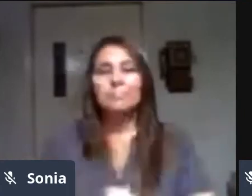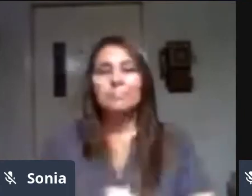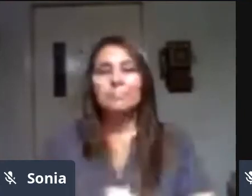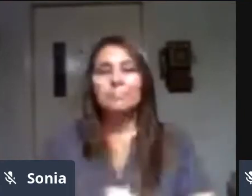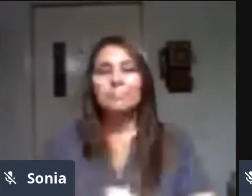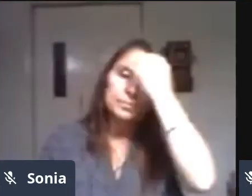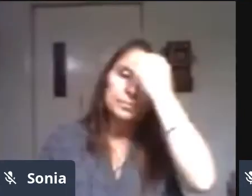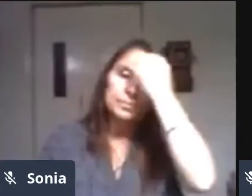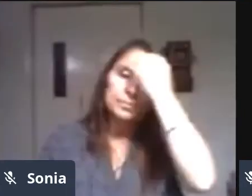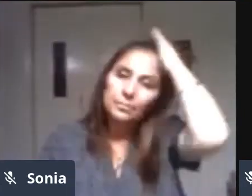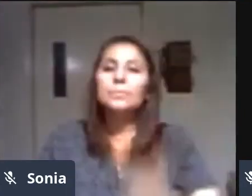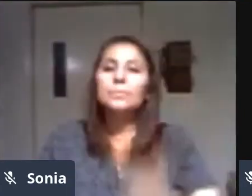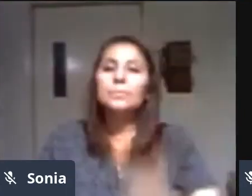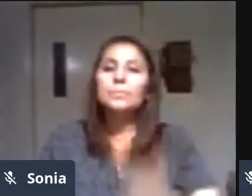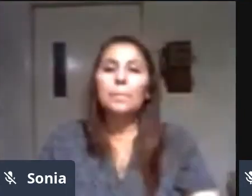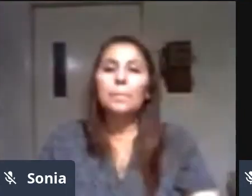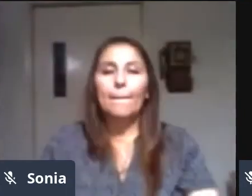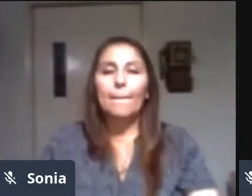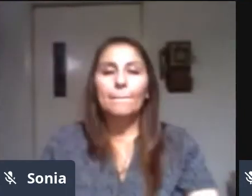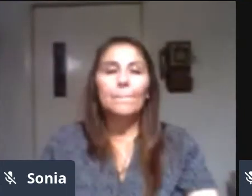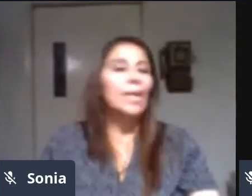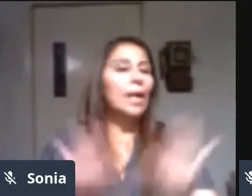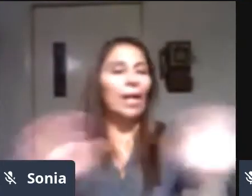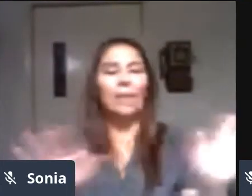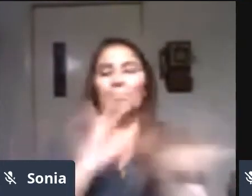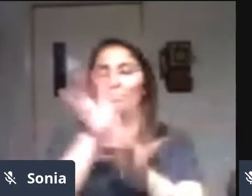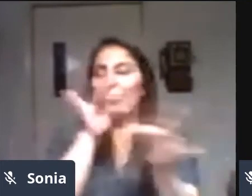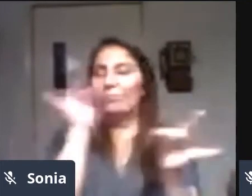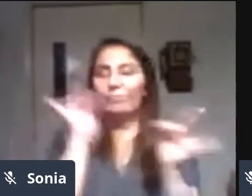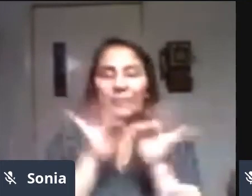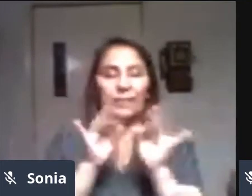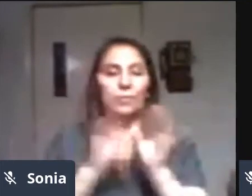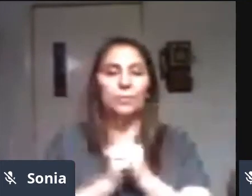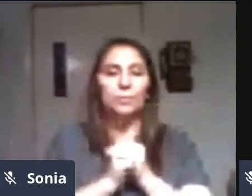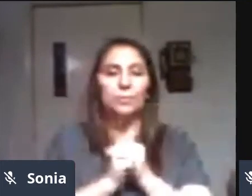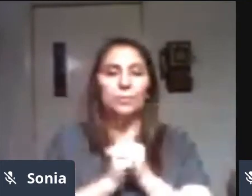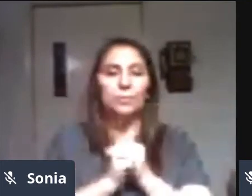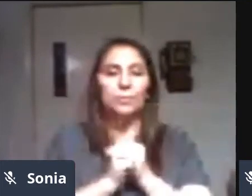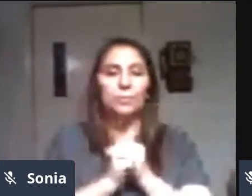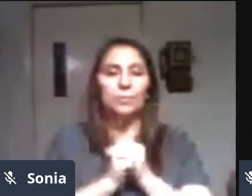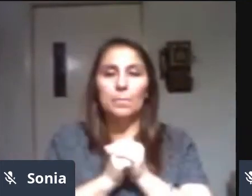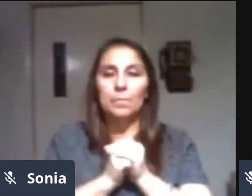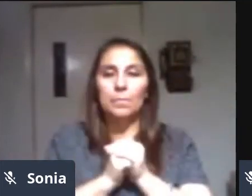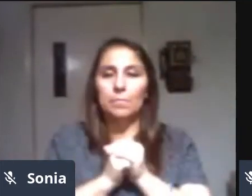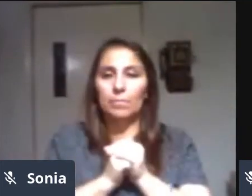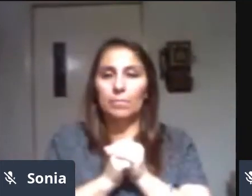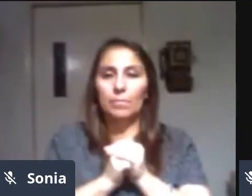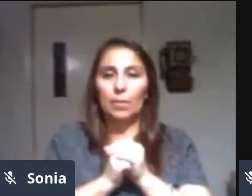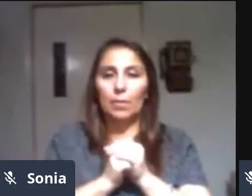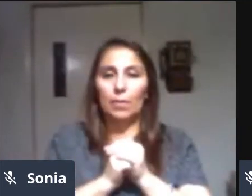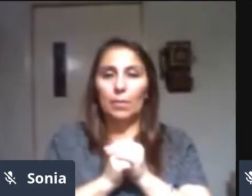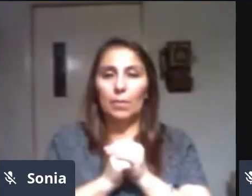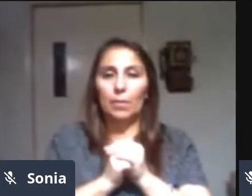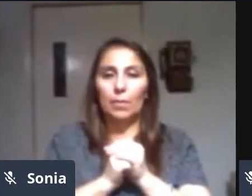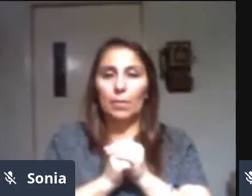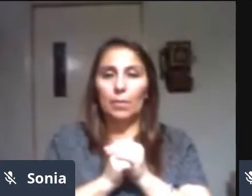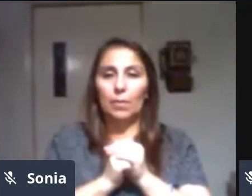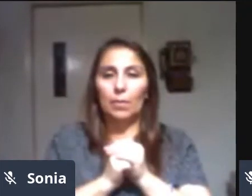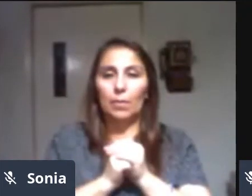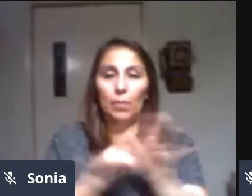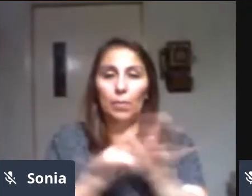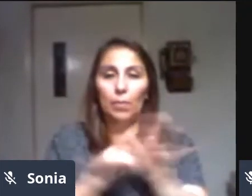dale perfecto sería entonces bueno escuchar a yoani que que está ahí listo hace rato con su